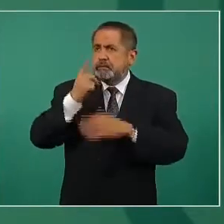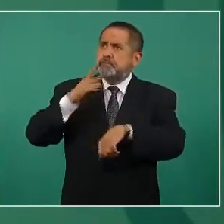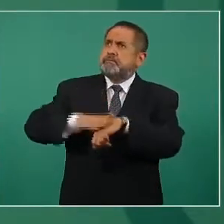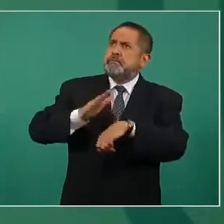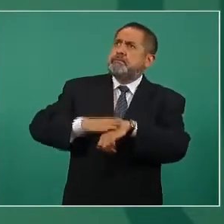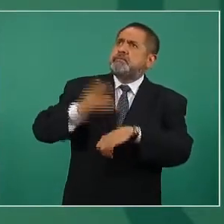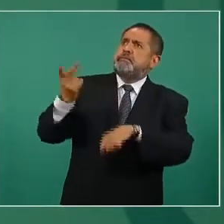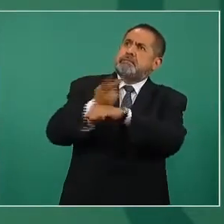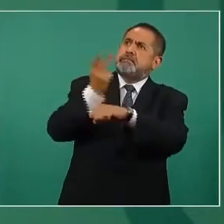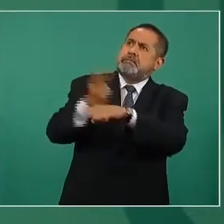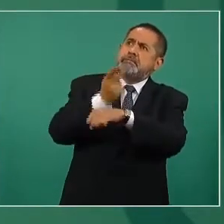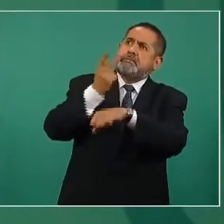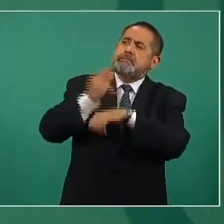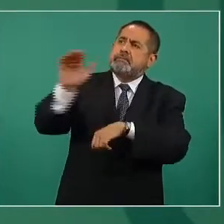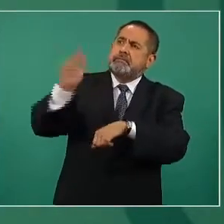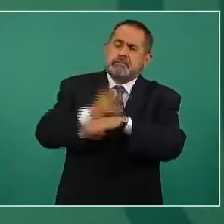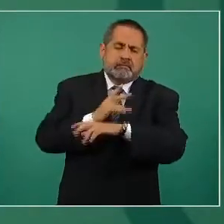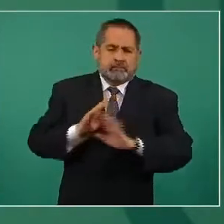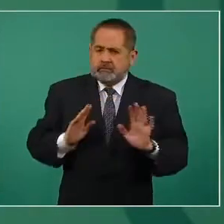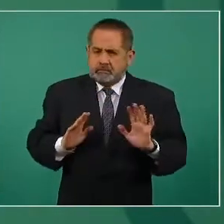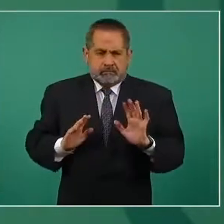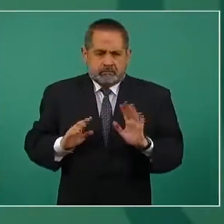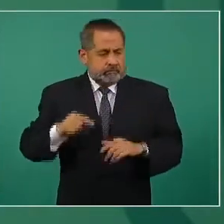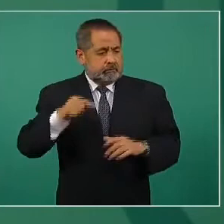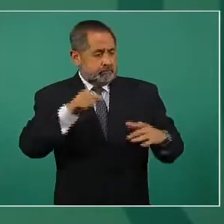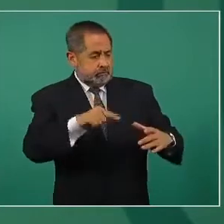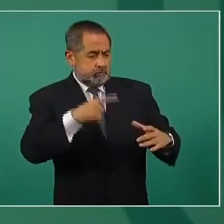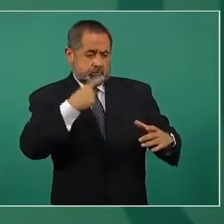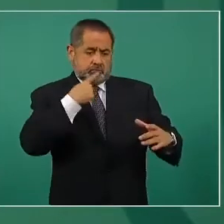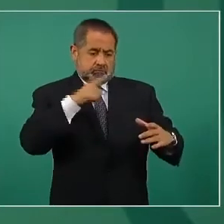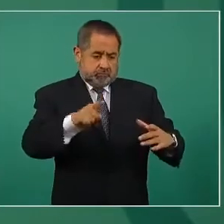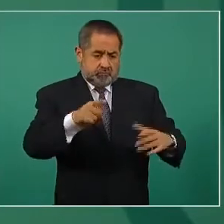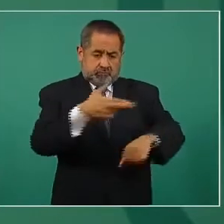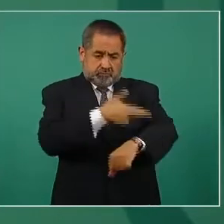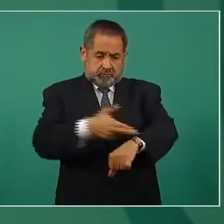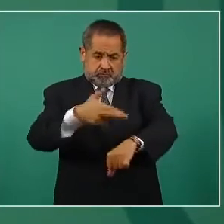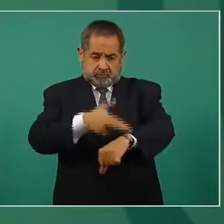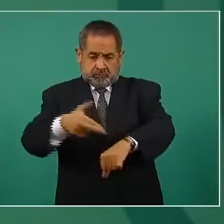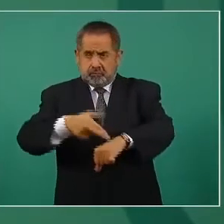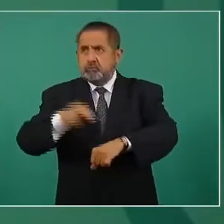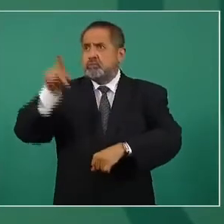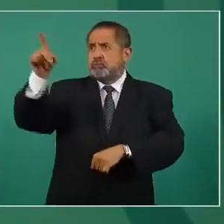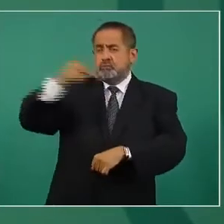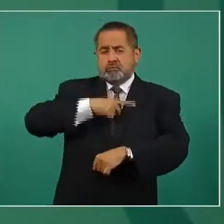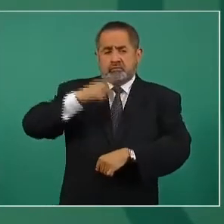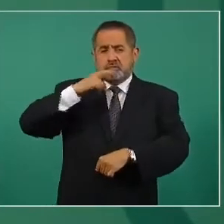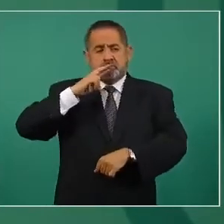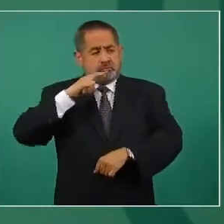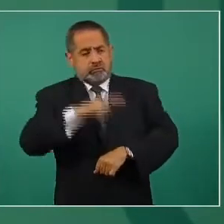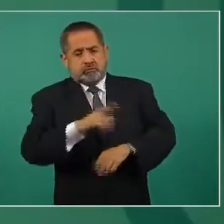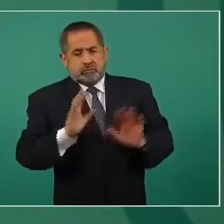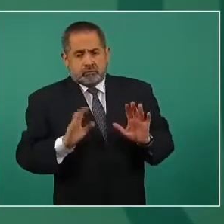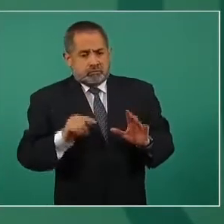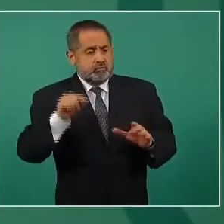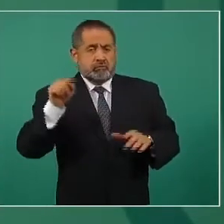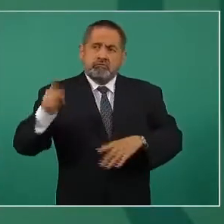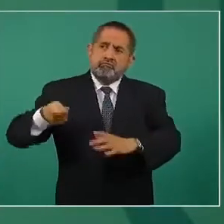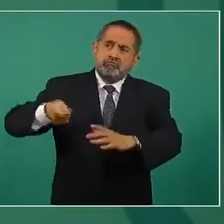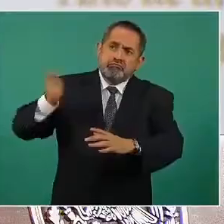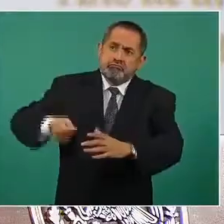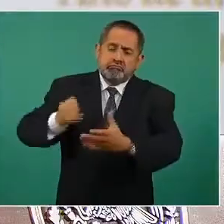del Estado. Ya es una denuncia en curso y lo que hace falta es una